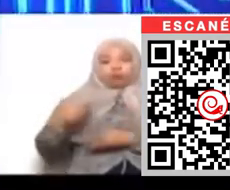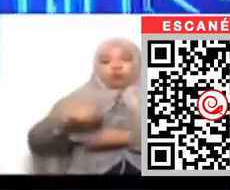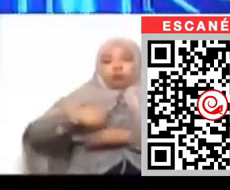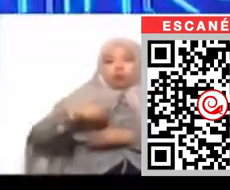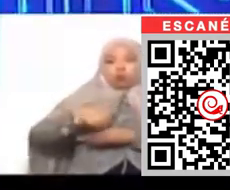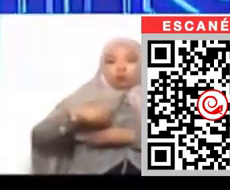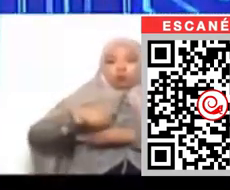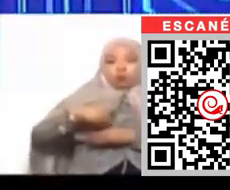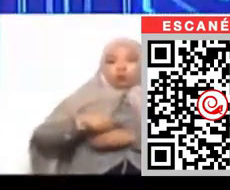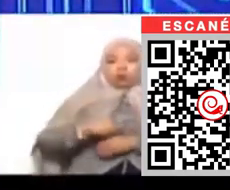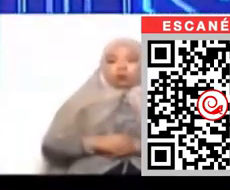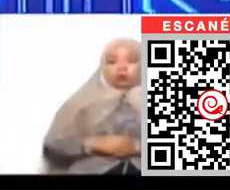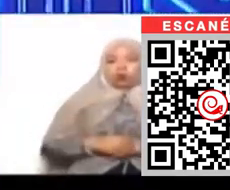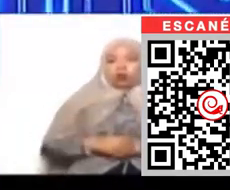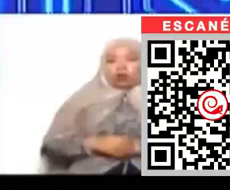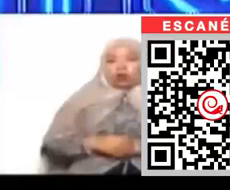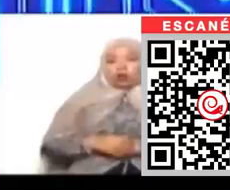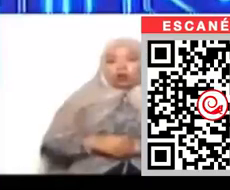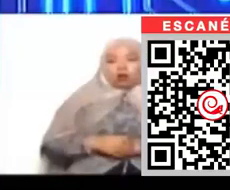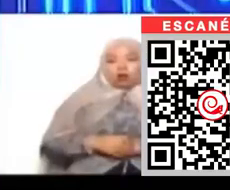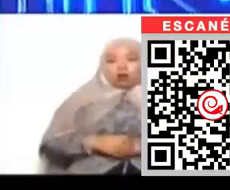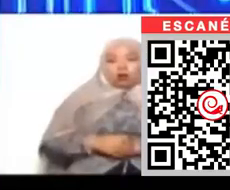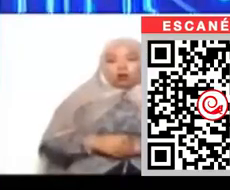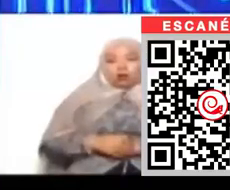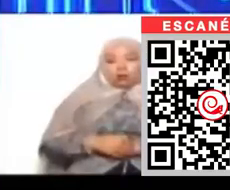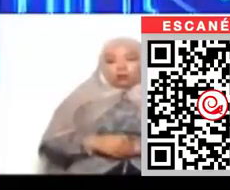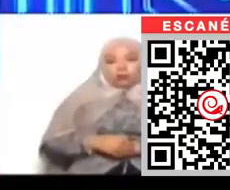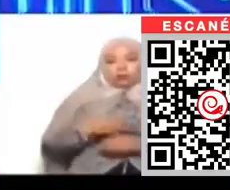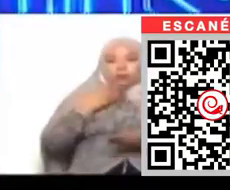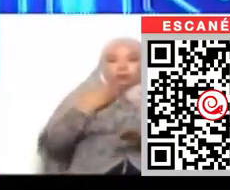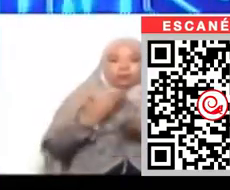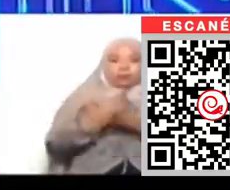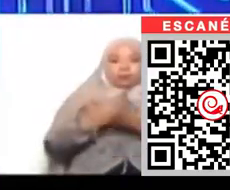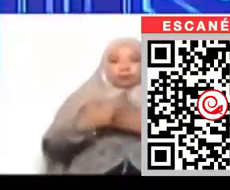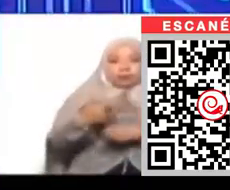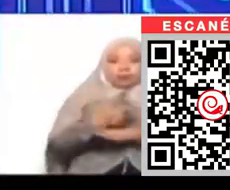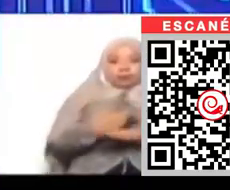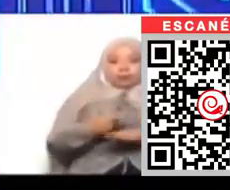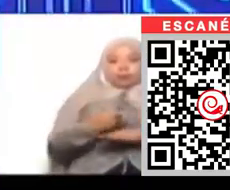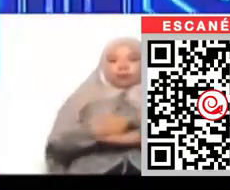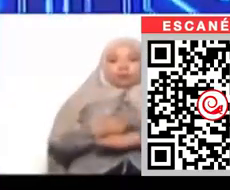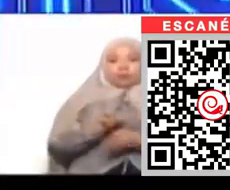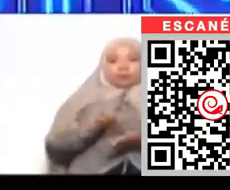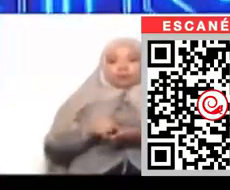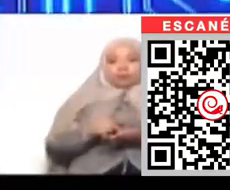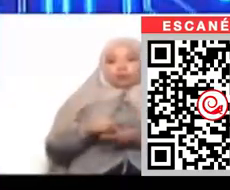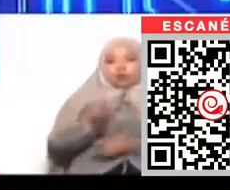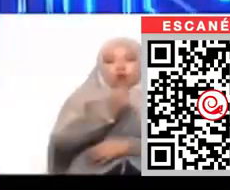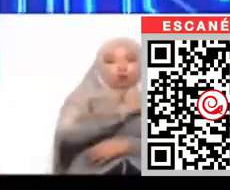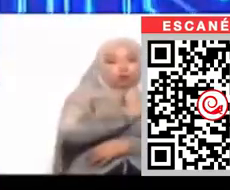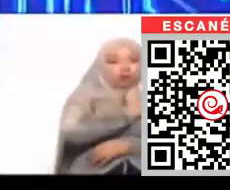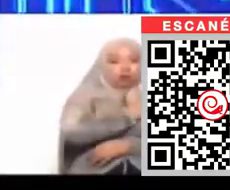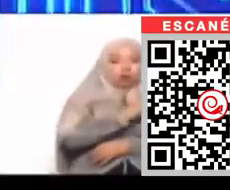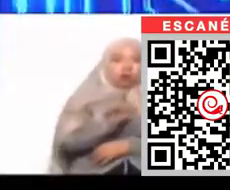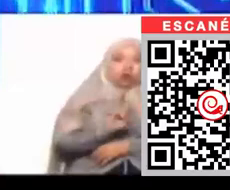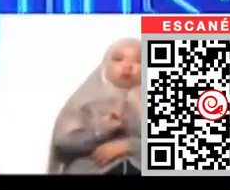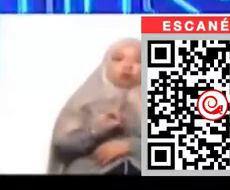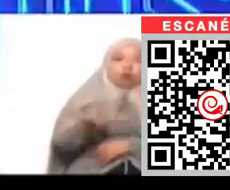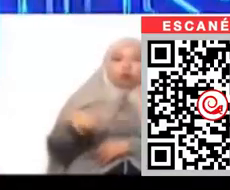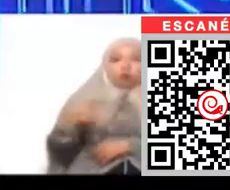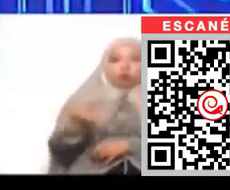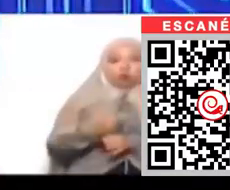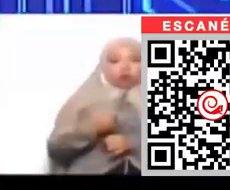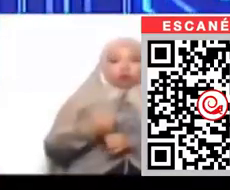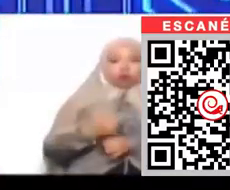de gobierno poco hace y lo presentó ante el CNE. ¿El plan de gobierno de la oposición extremista será este nuevamente?